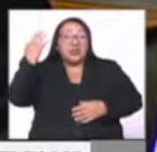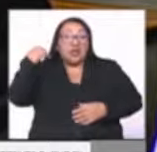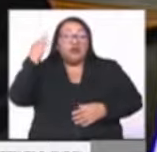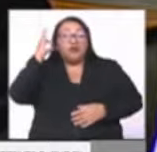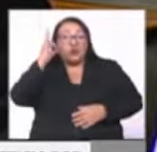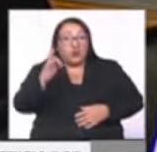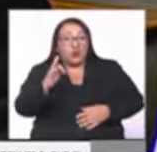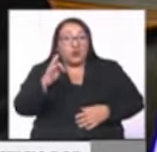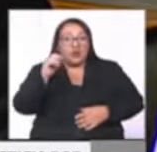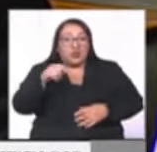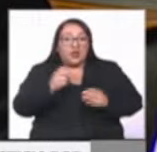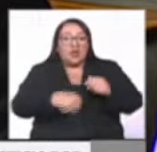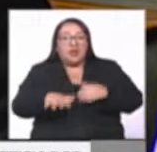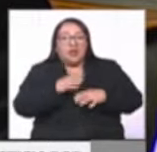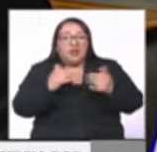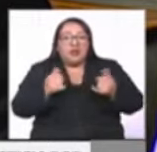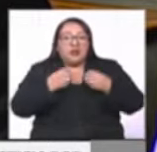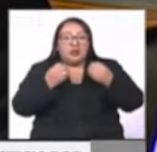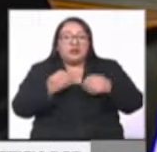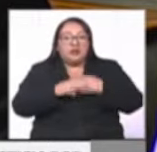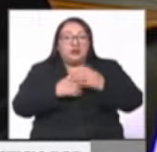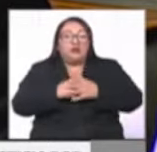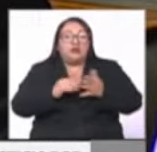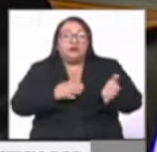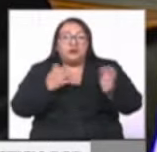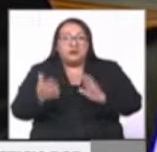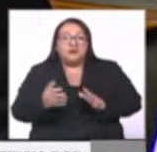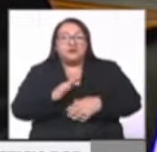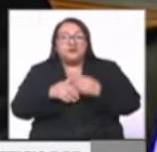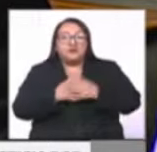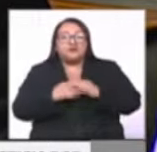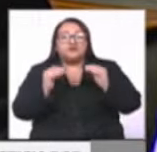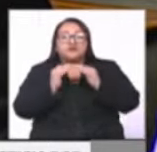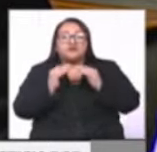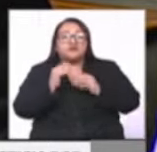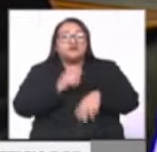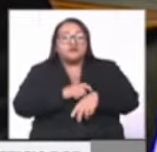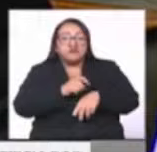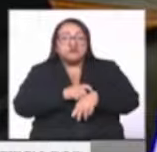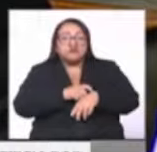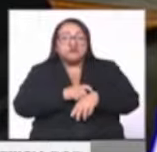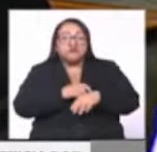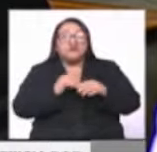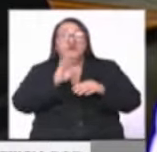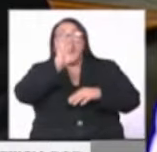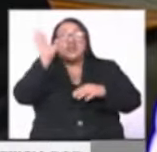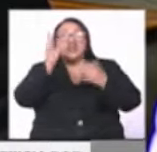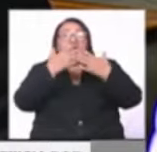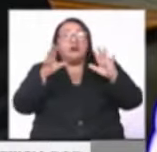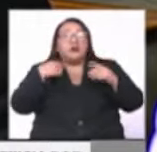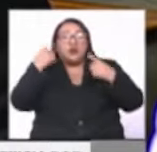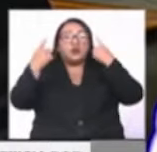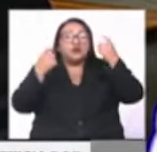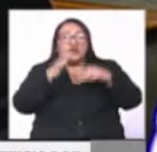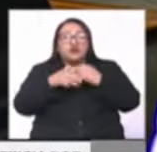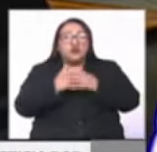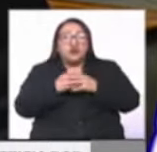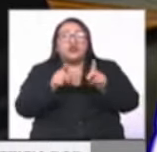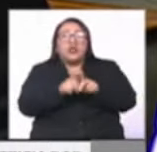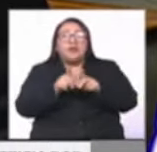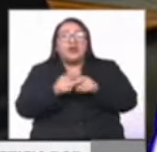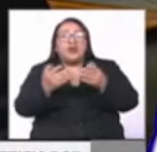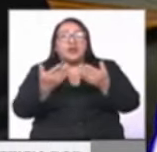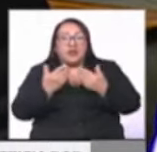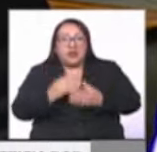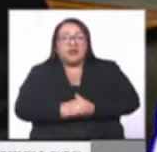que es la tierra que alberga nuestros muertos al mismo tiempo el cielo abierto de nuestros sueños de un futuro mejor